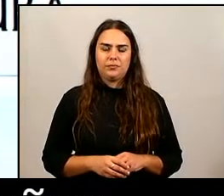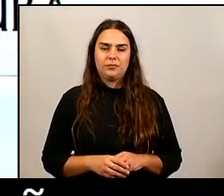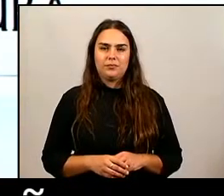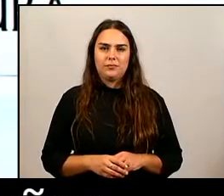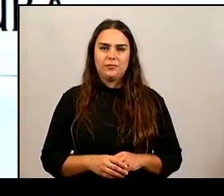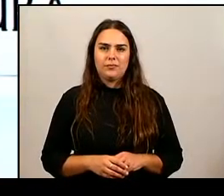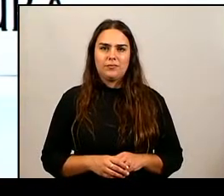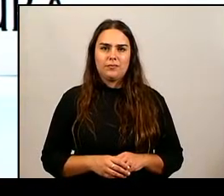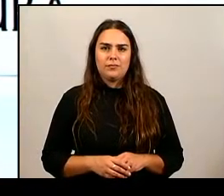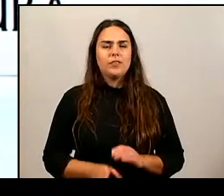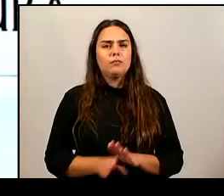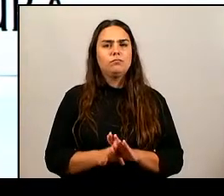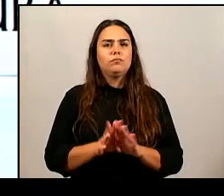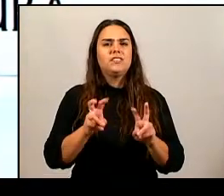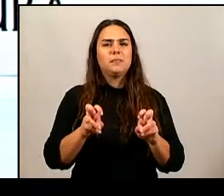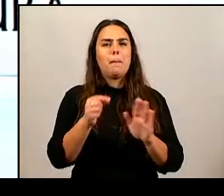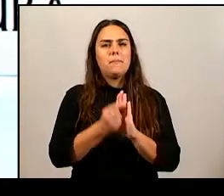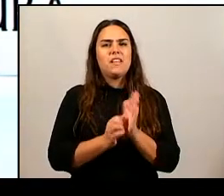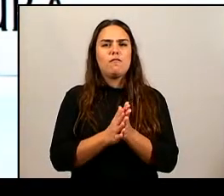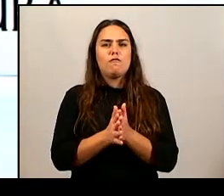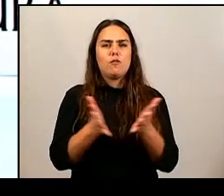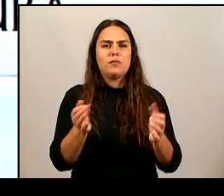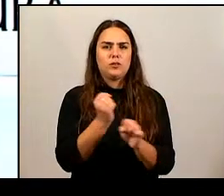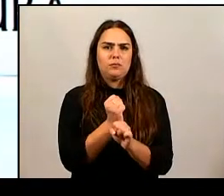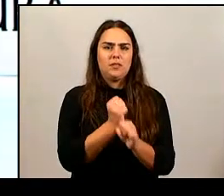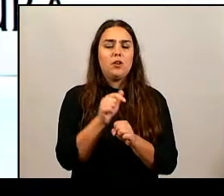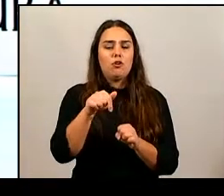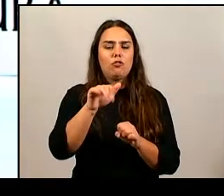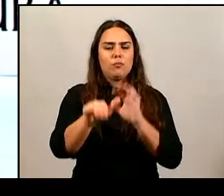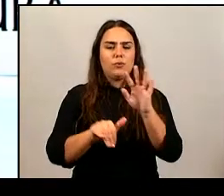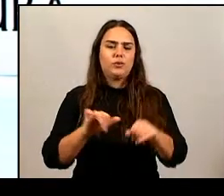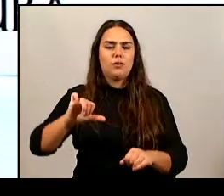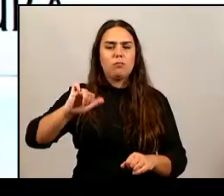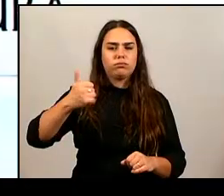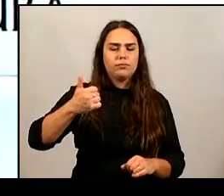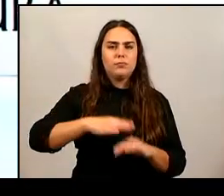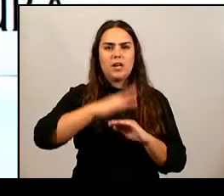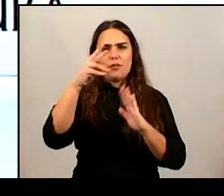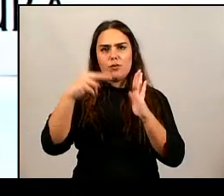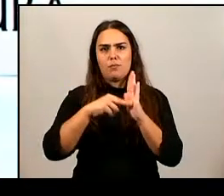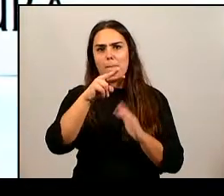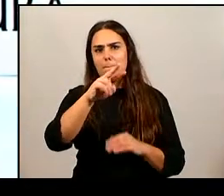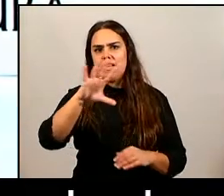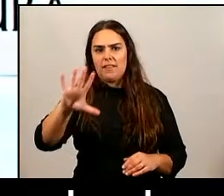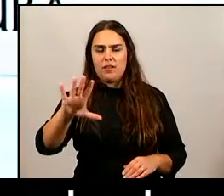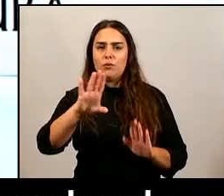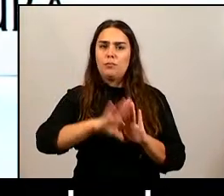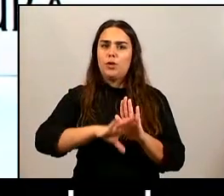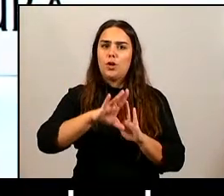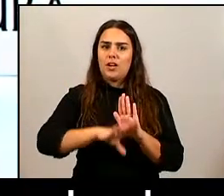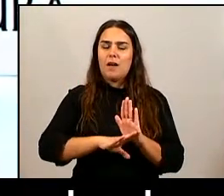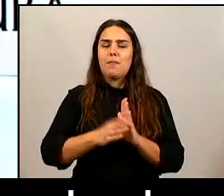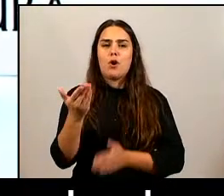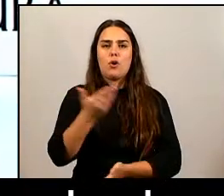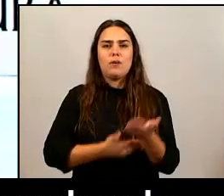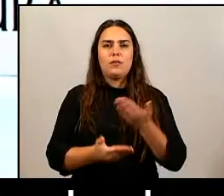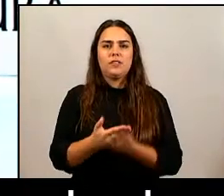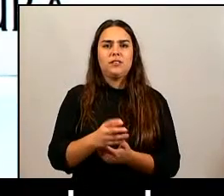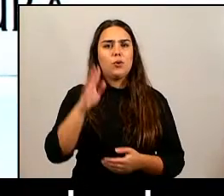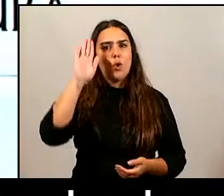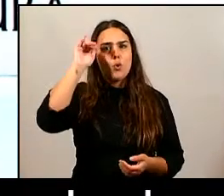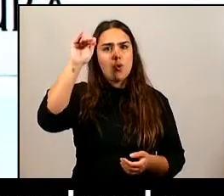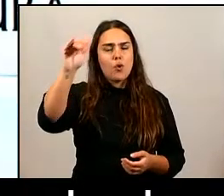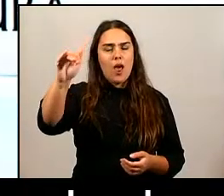Seguimos con medidas de fomento al empleo porque hemos aprobado una nueva convocatoria para 2025 del programa colaborativo Rural